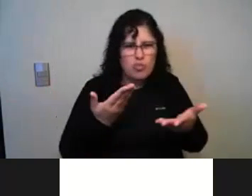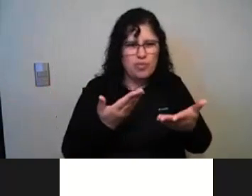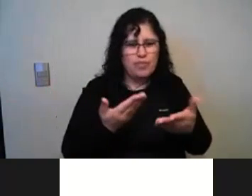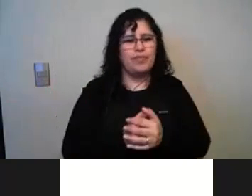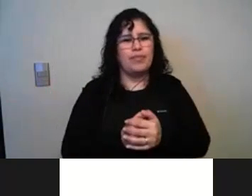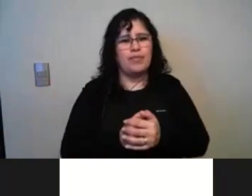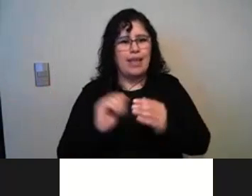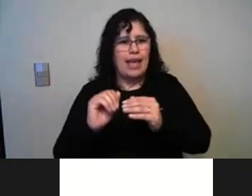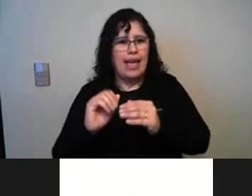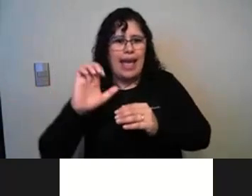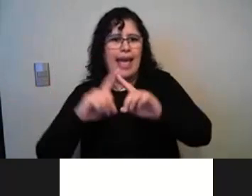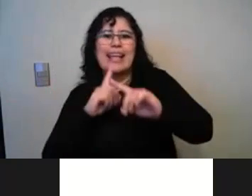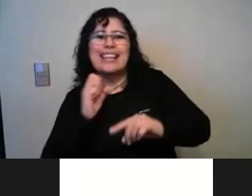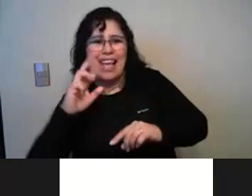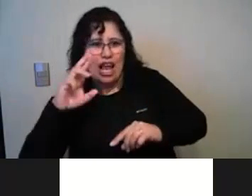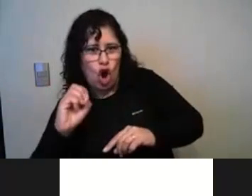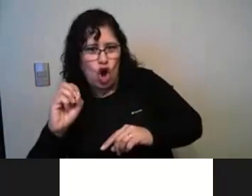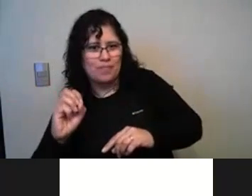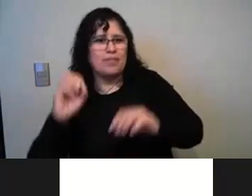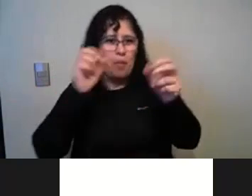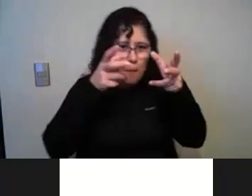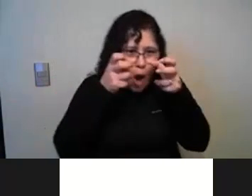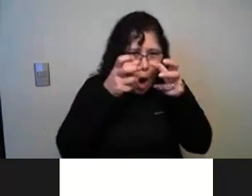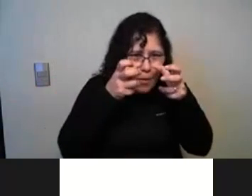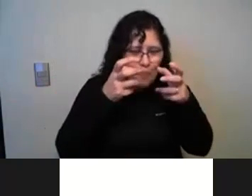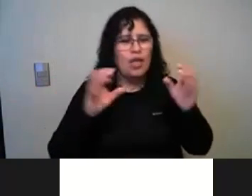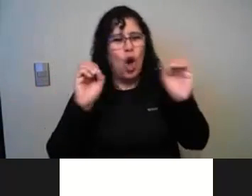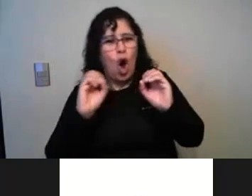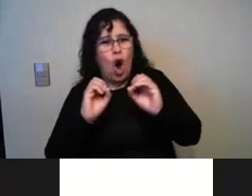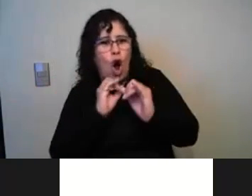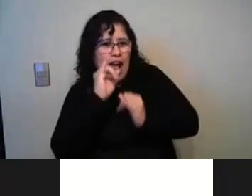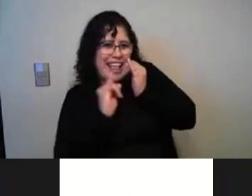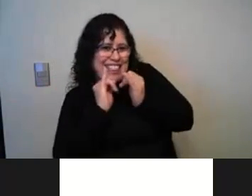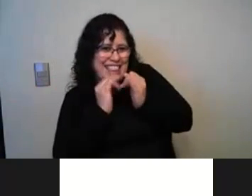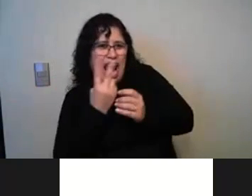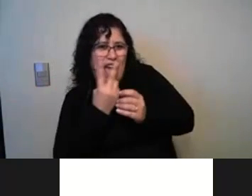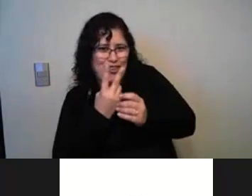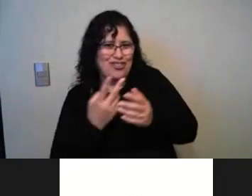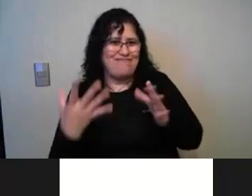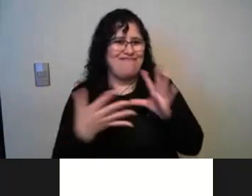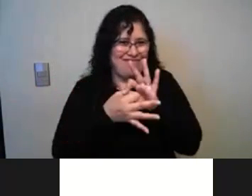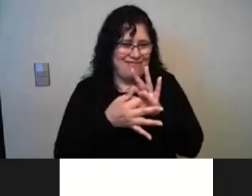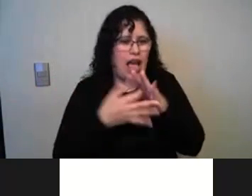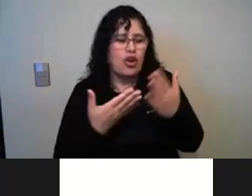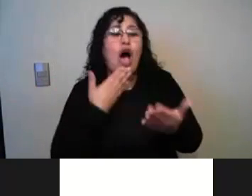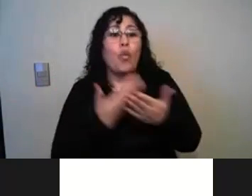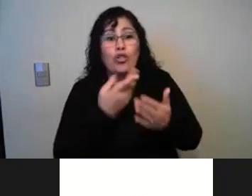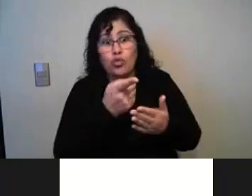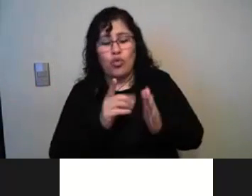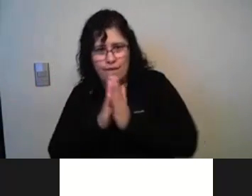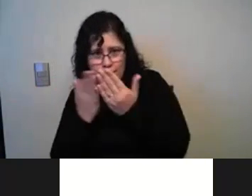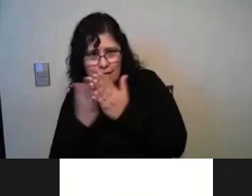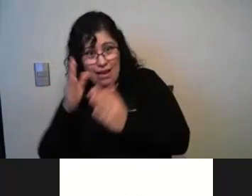exteroceptiva, propioceptiva o interoceptiva. Entonces, cuando busque en la literatura